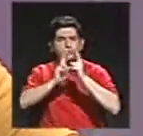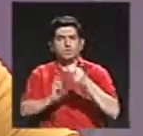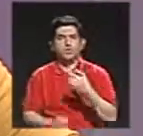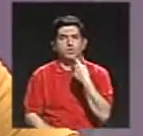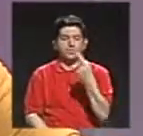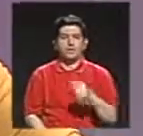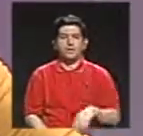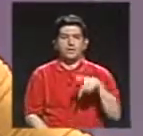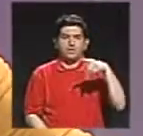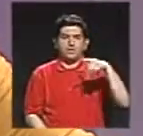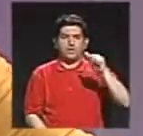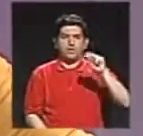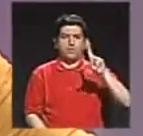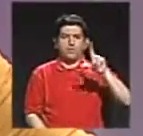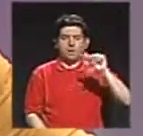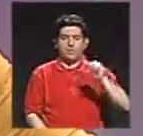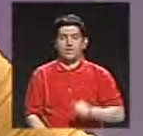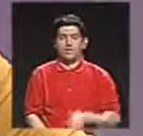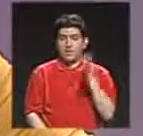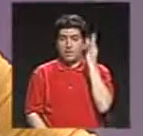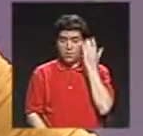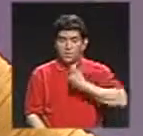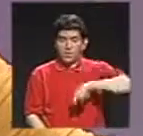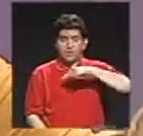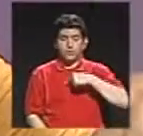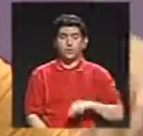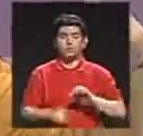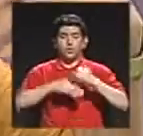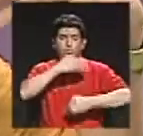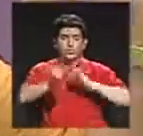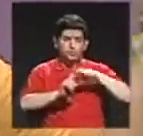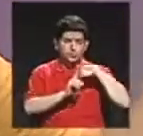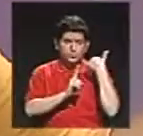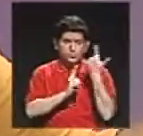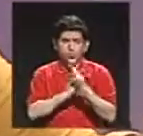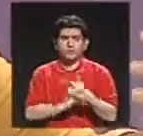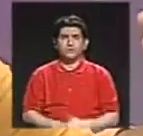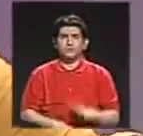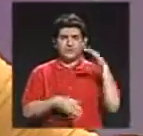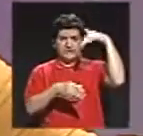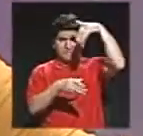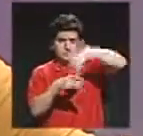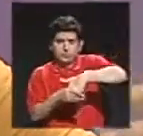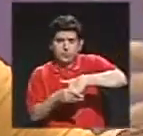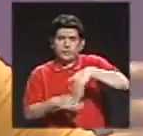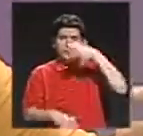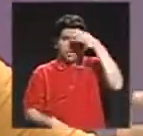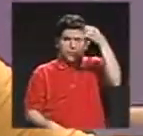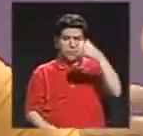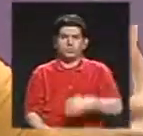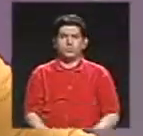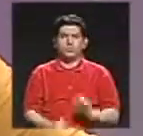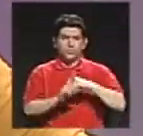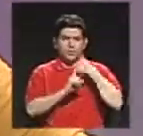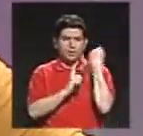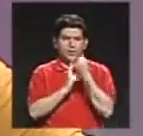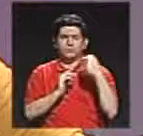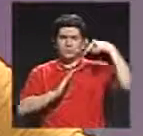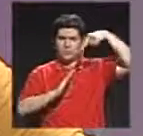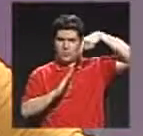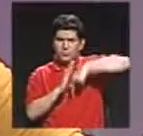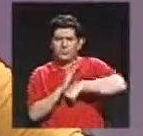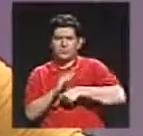mencionaba Paula ahora que es que las mujeres estamos socializadas y estamos inmersas en una cultura y en sociedades que son